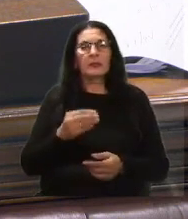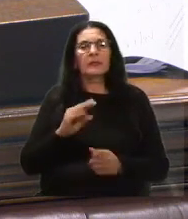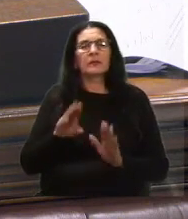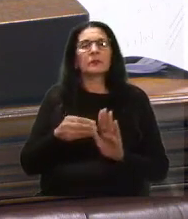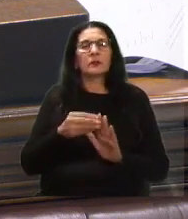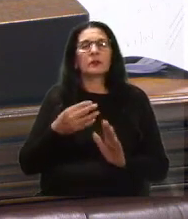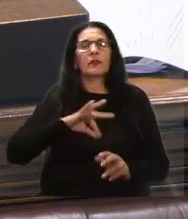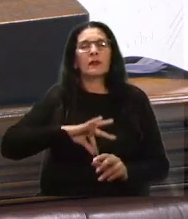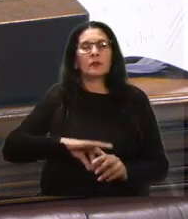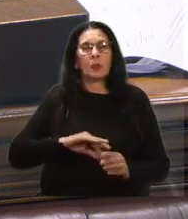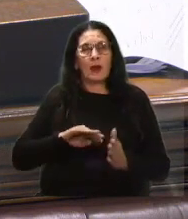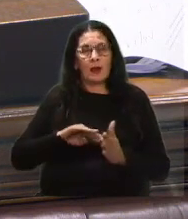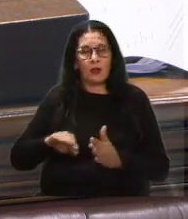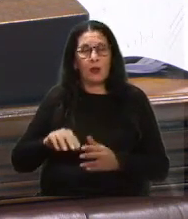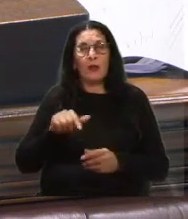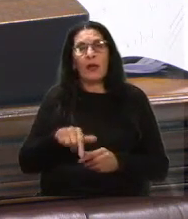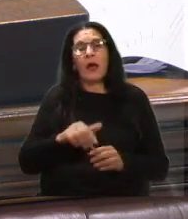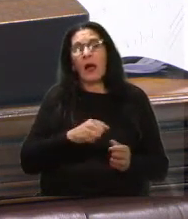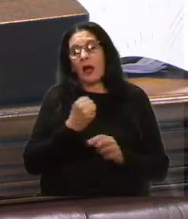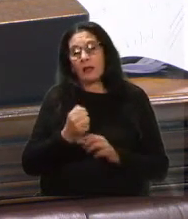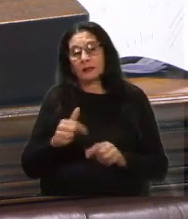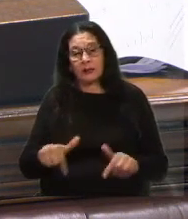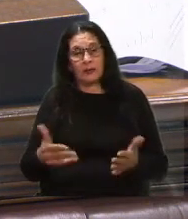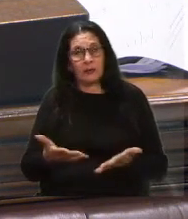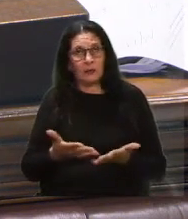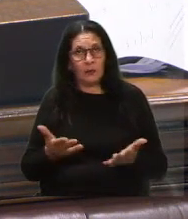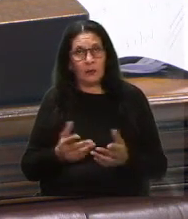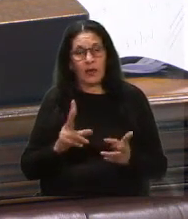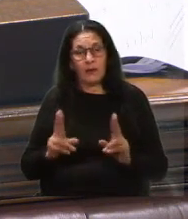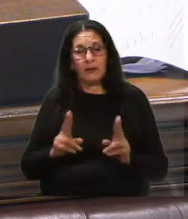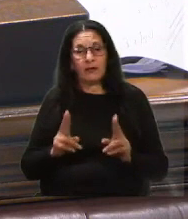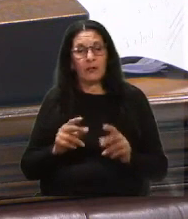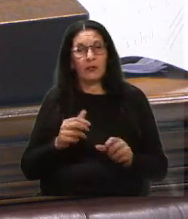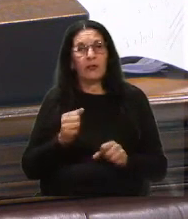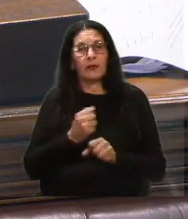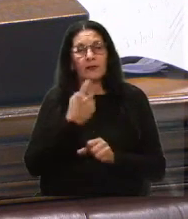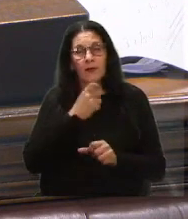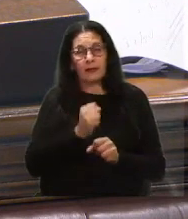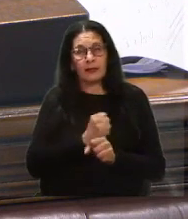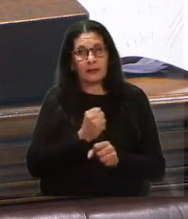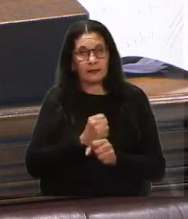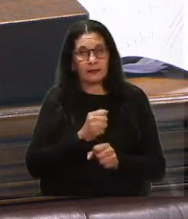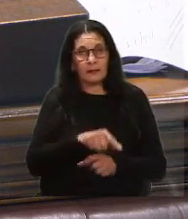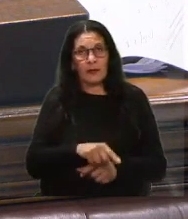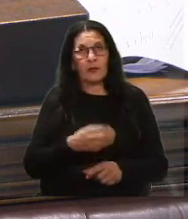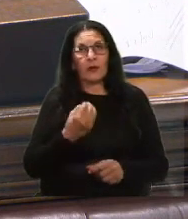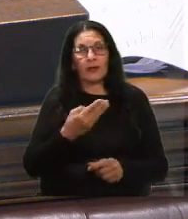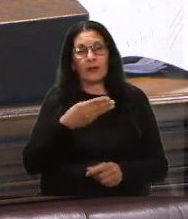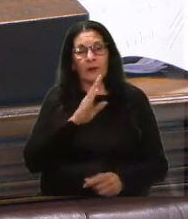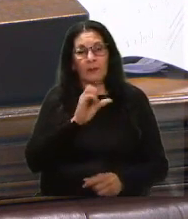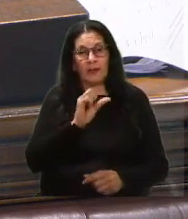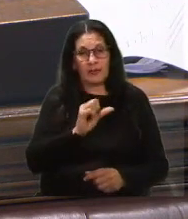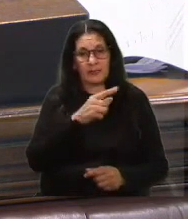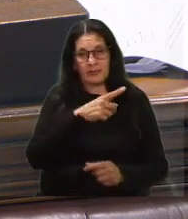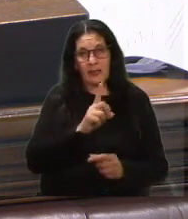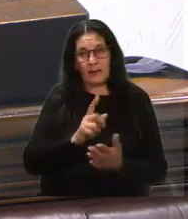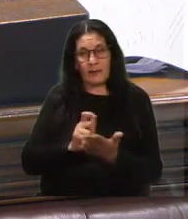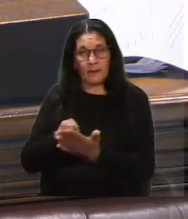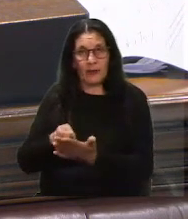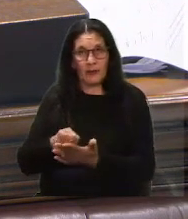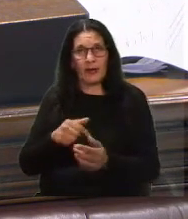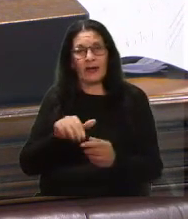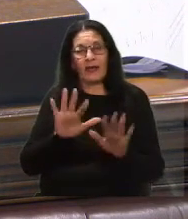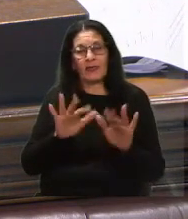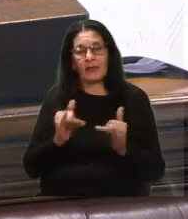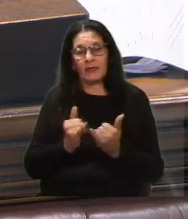sustitutivo del salario hasta hoy el periodo de inactividad compensada que cubría el banco de previsión social